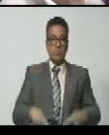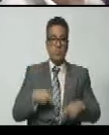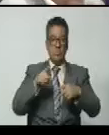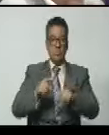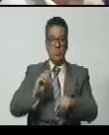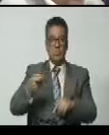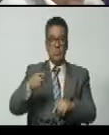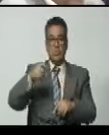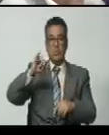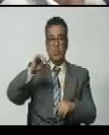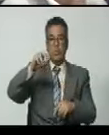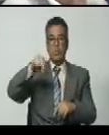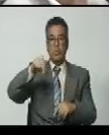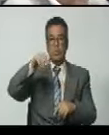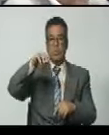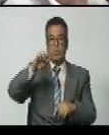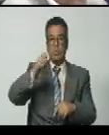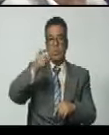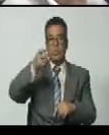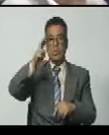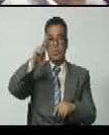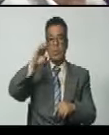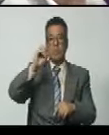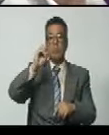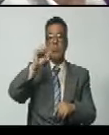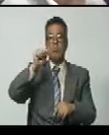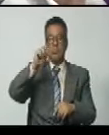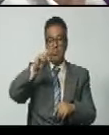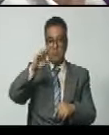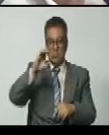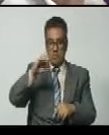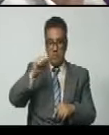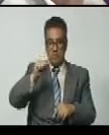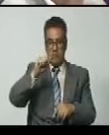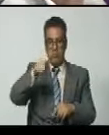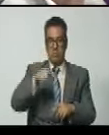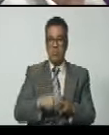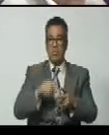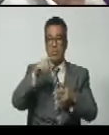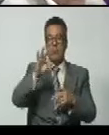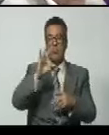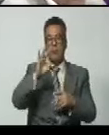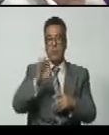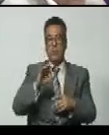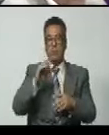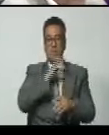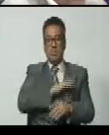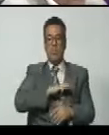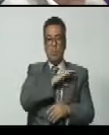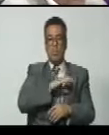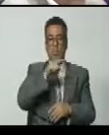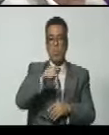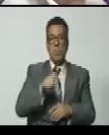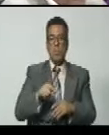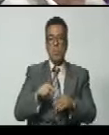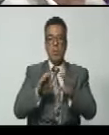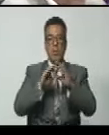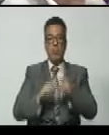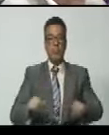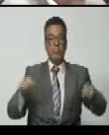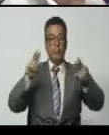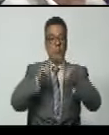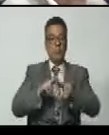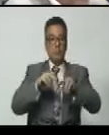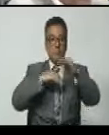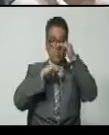en Ginebra. También allí está la sede de ACNUR, es decir, la Comisión de las Naciones Unidas para